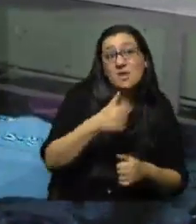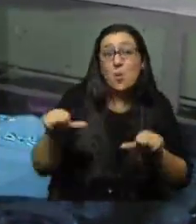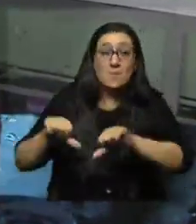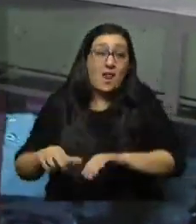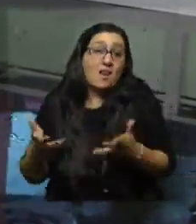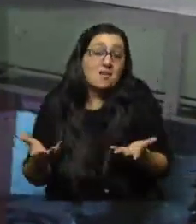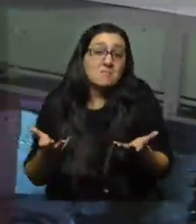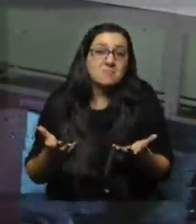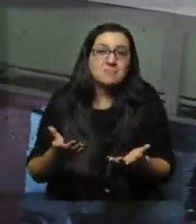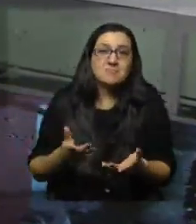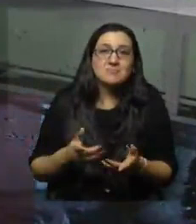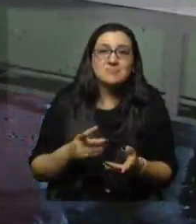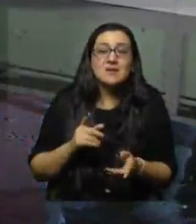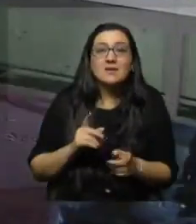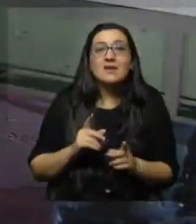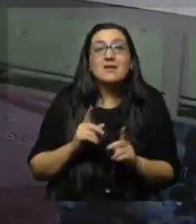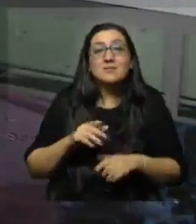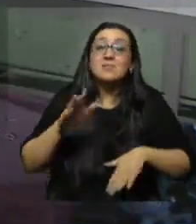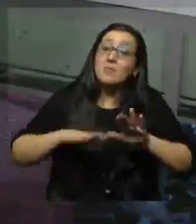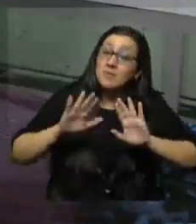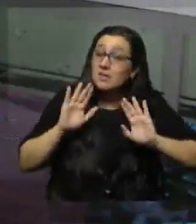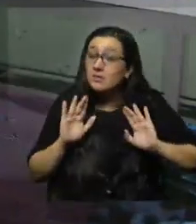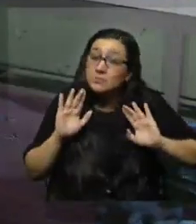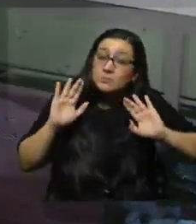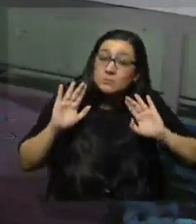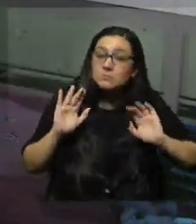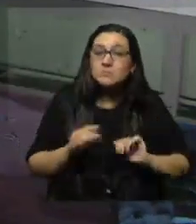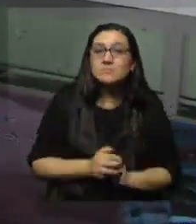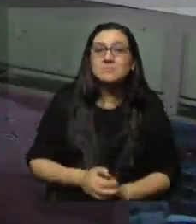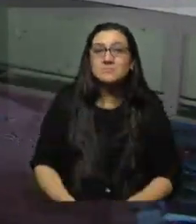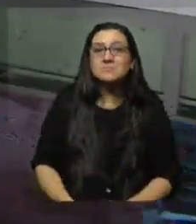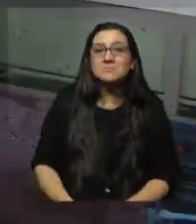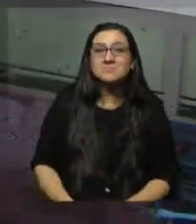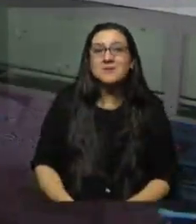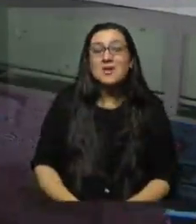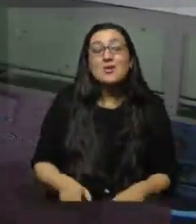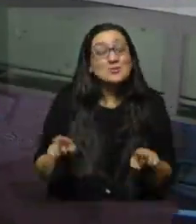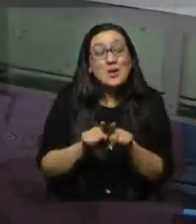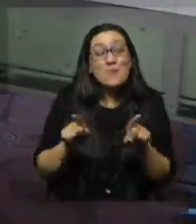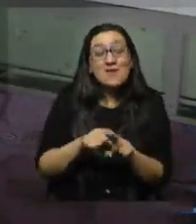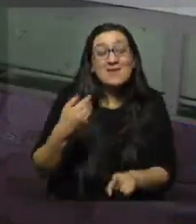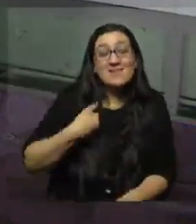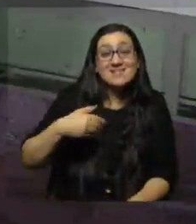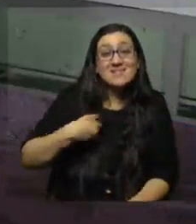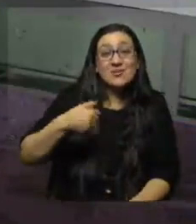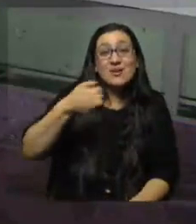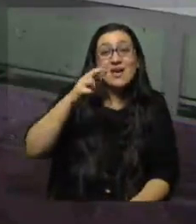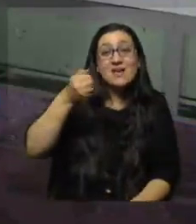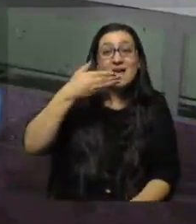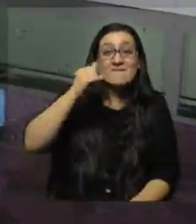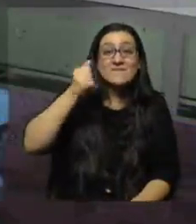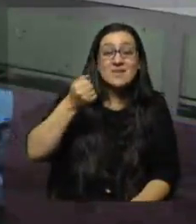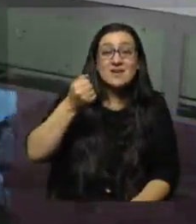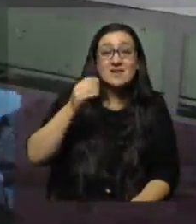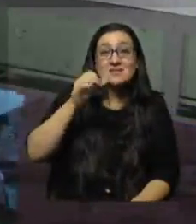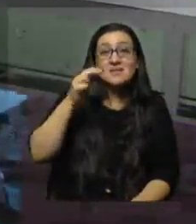bueno. Un comentarista, clarito, ¿no? Dependiendo, ojo, claro, dijo, pará. No vaya a pasarlo de Arabia Saudita. Mirá lo que pasó a Argentina, un